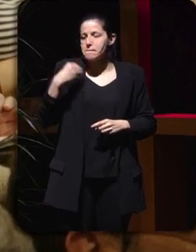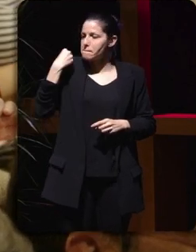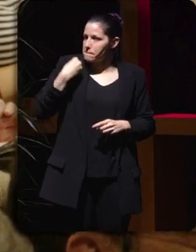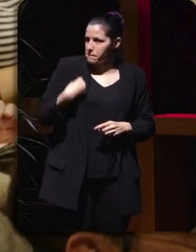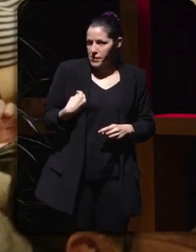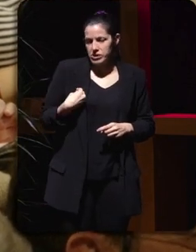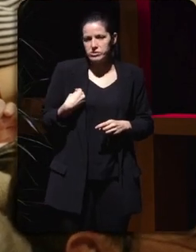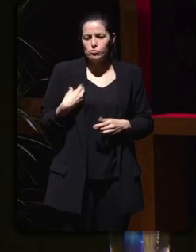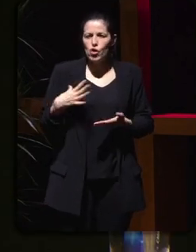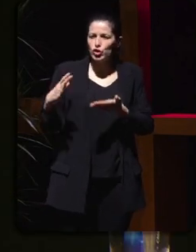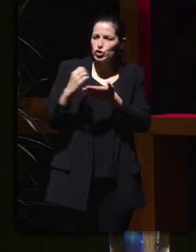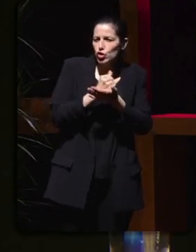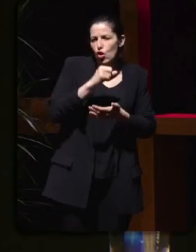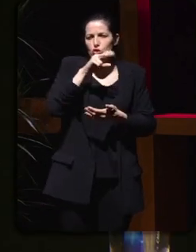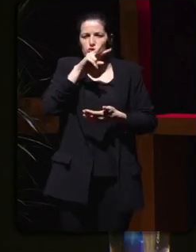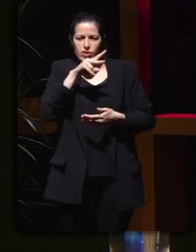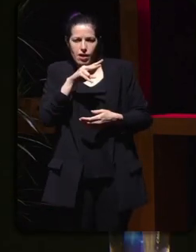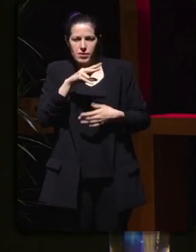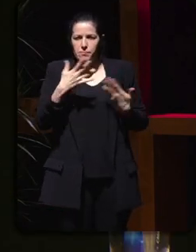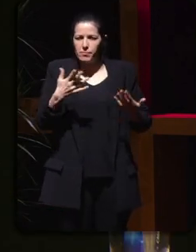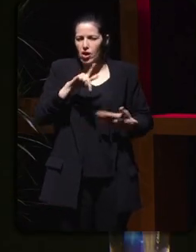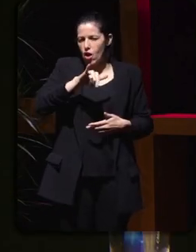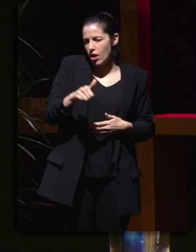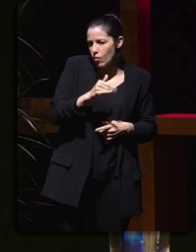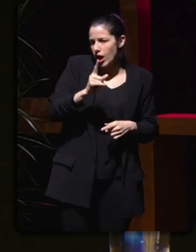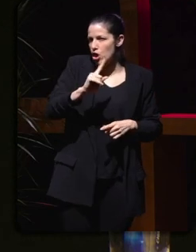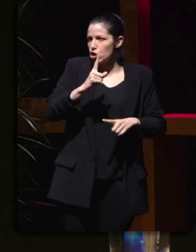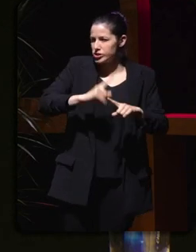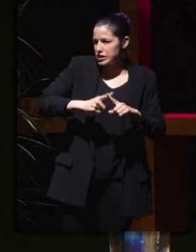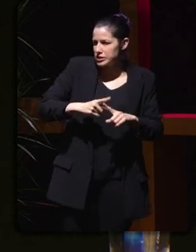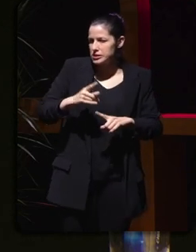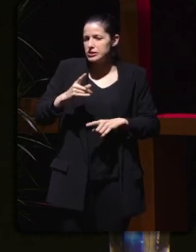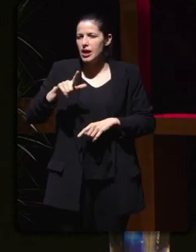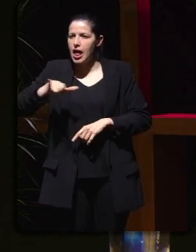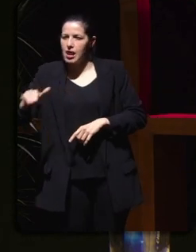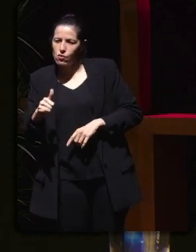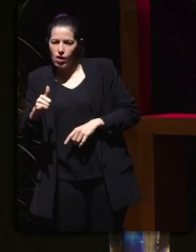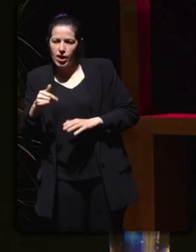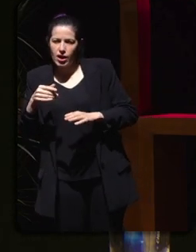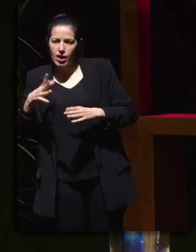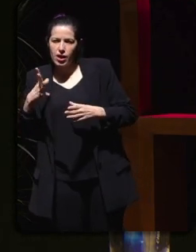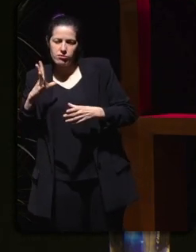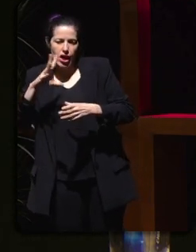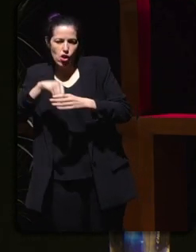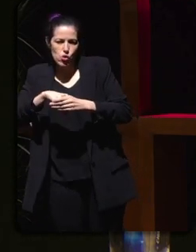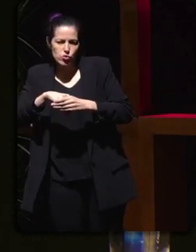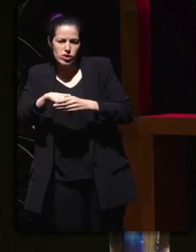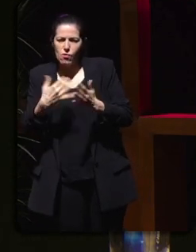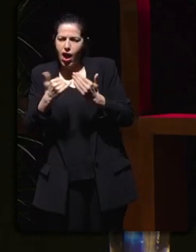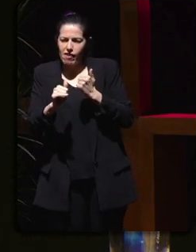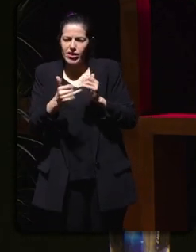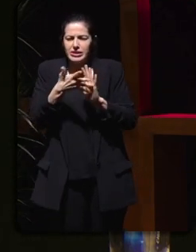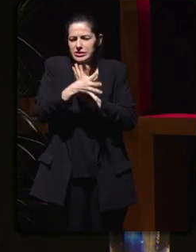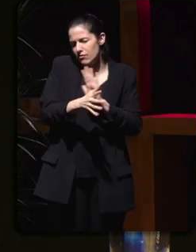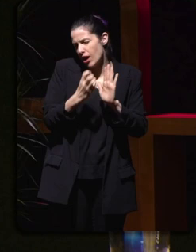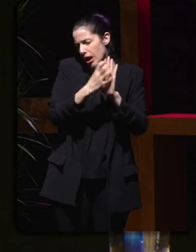como todo el mundo habla todo el mundo se cree que puede hablar del lenguaje nos exija del lenguaje inclusivo y todo el mundo se cree que se sabe la gramática de la lengua es para